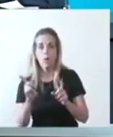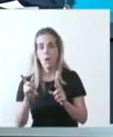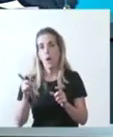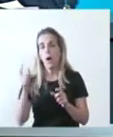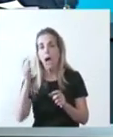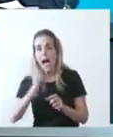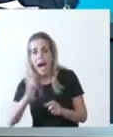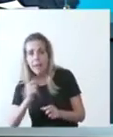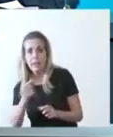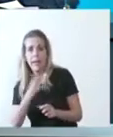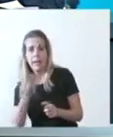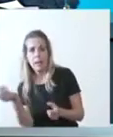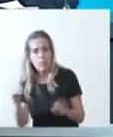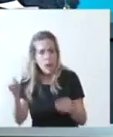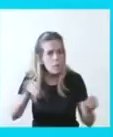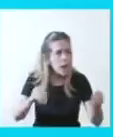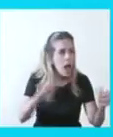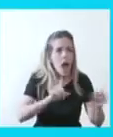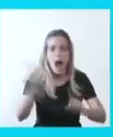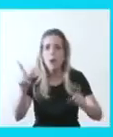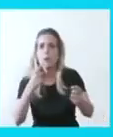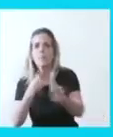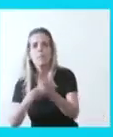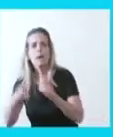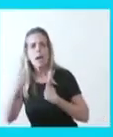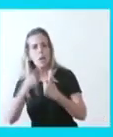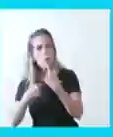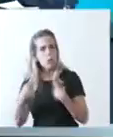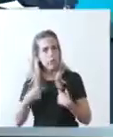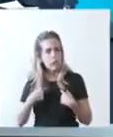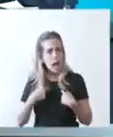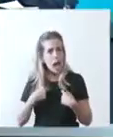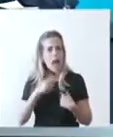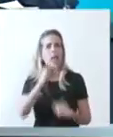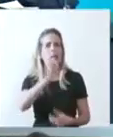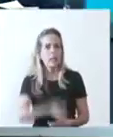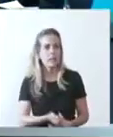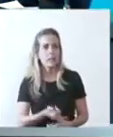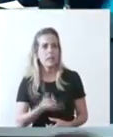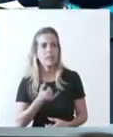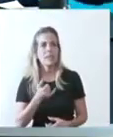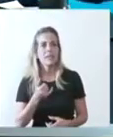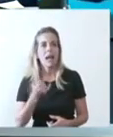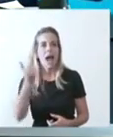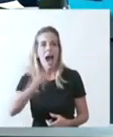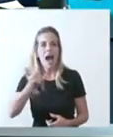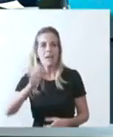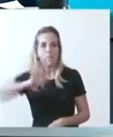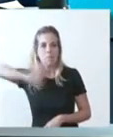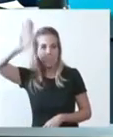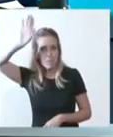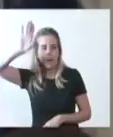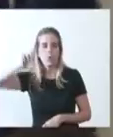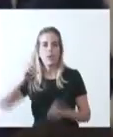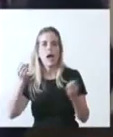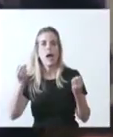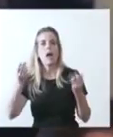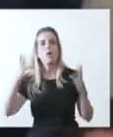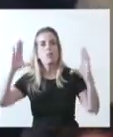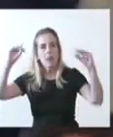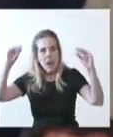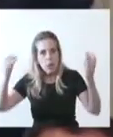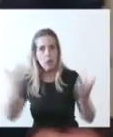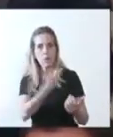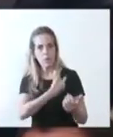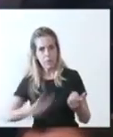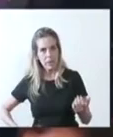Axel, Horacio, si hay alguna pregunta. Sí, buenos días. Buenas noches, presidente, jefe de gobierno,